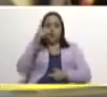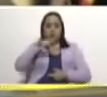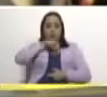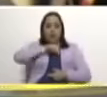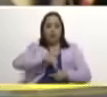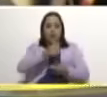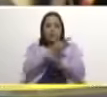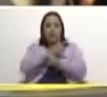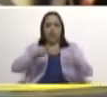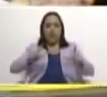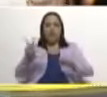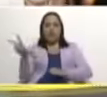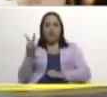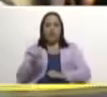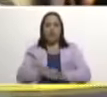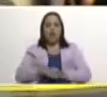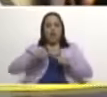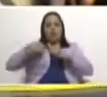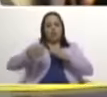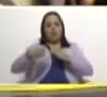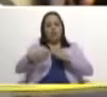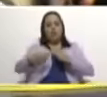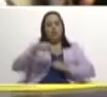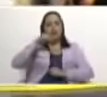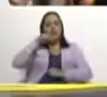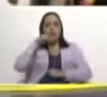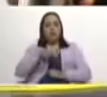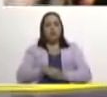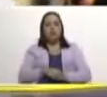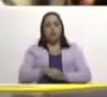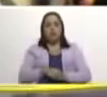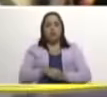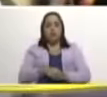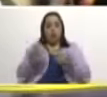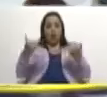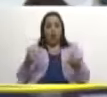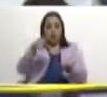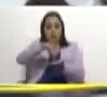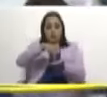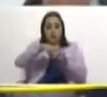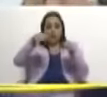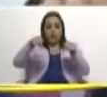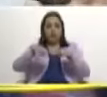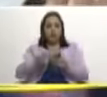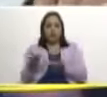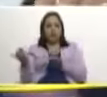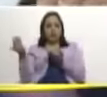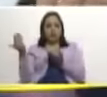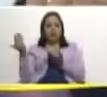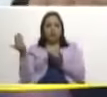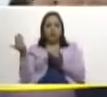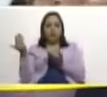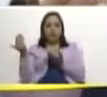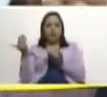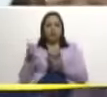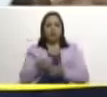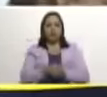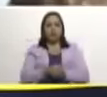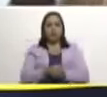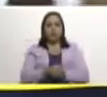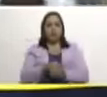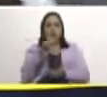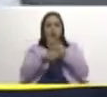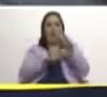a su tataranieto José Gregorio Hernández Cabrera, presente también. Nos honra con su